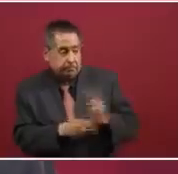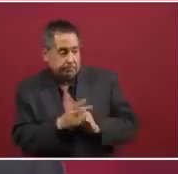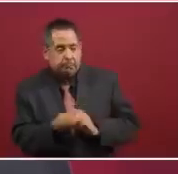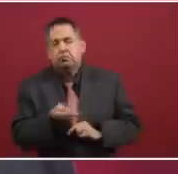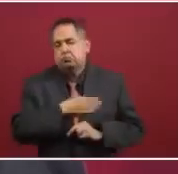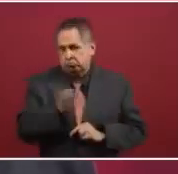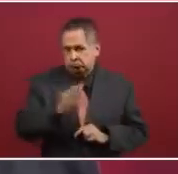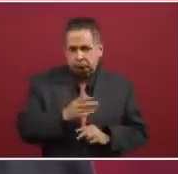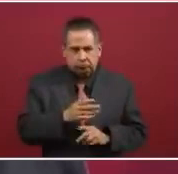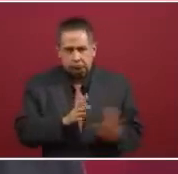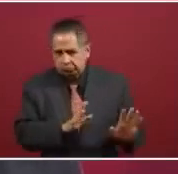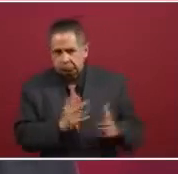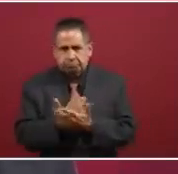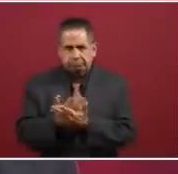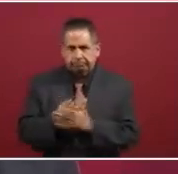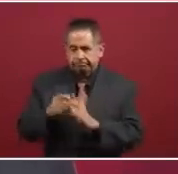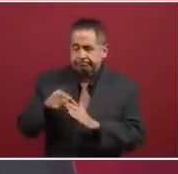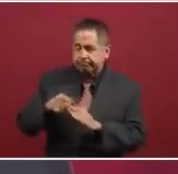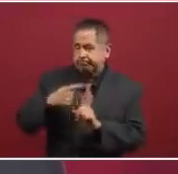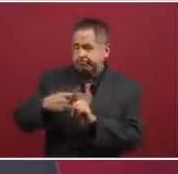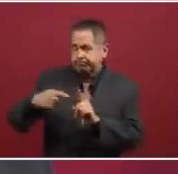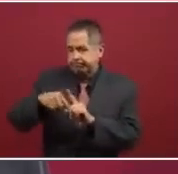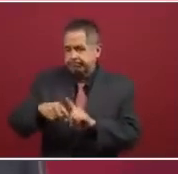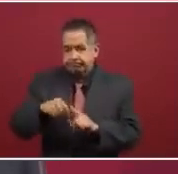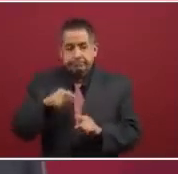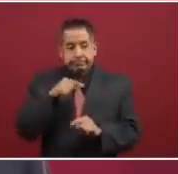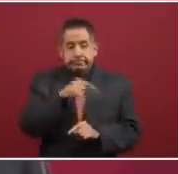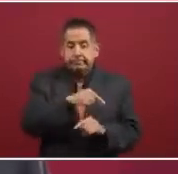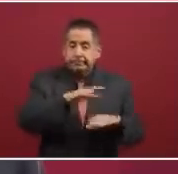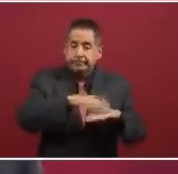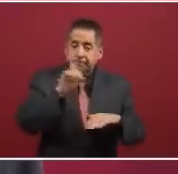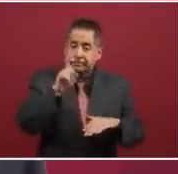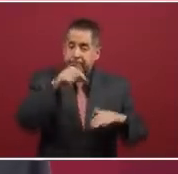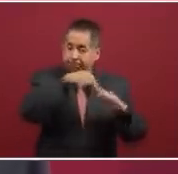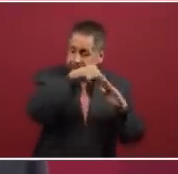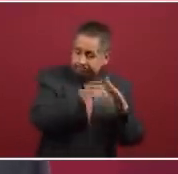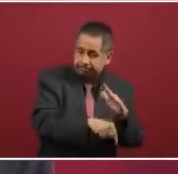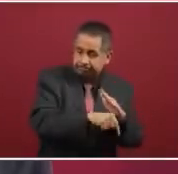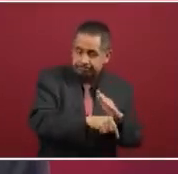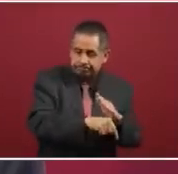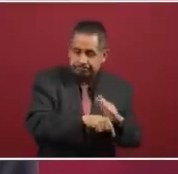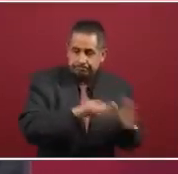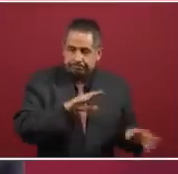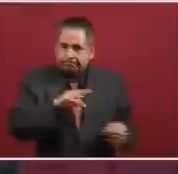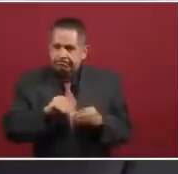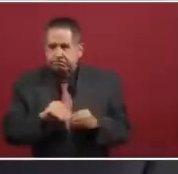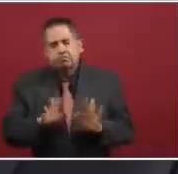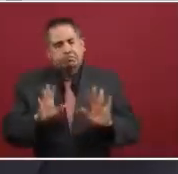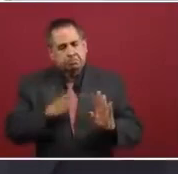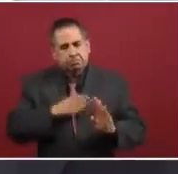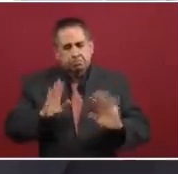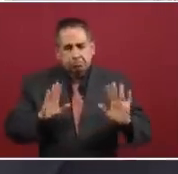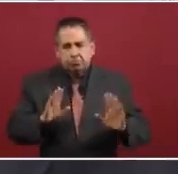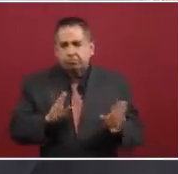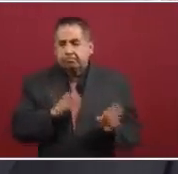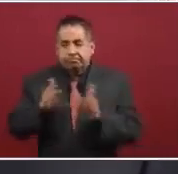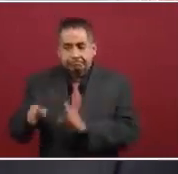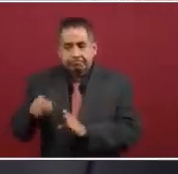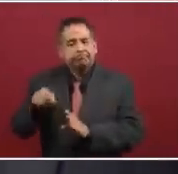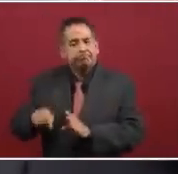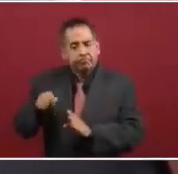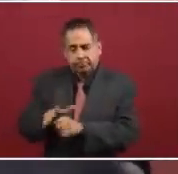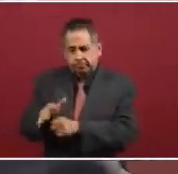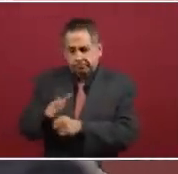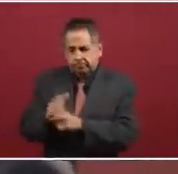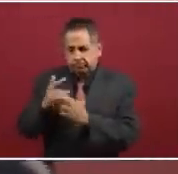Eso sería un añadido. ¿Por qué no lo estamos tomando en cuenta? Lo digo